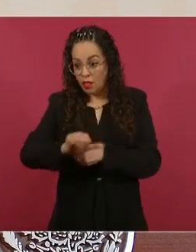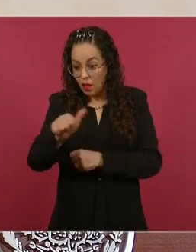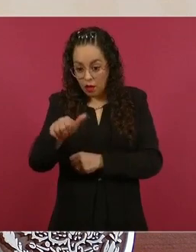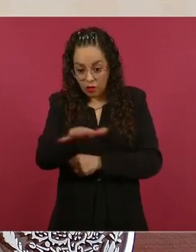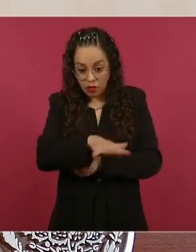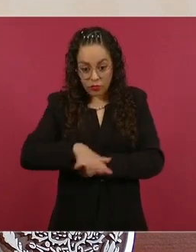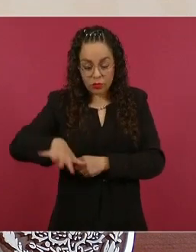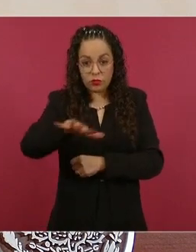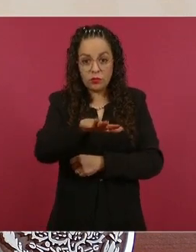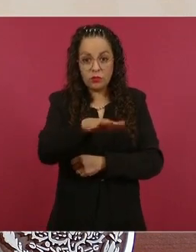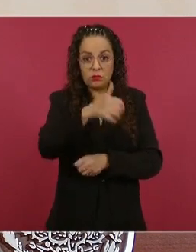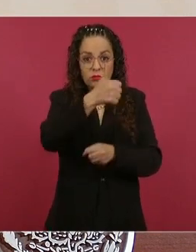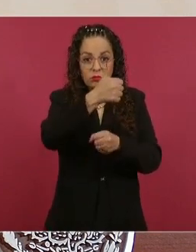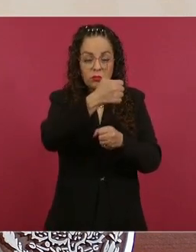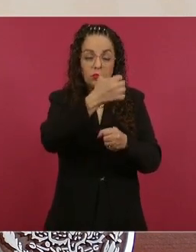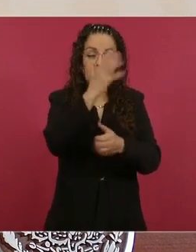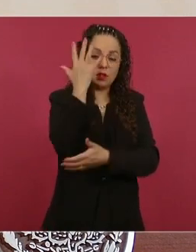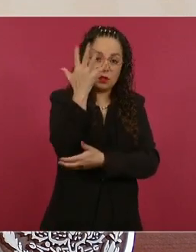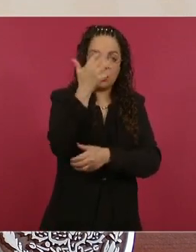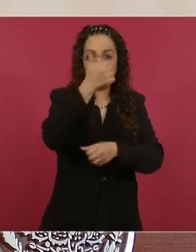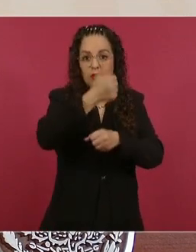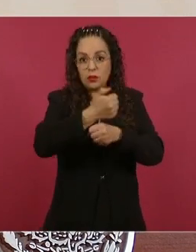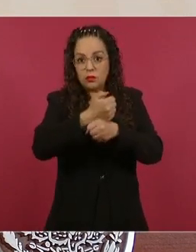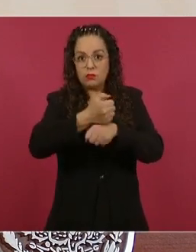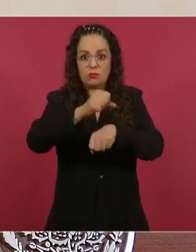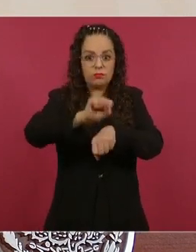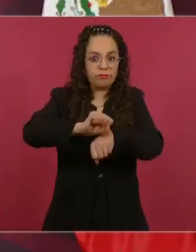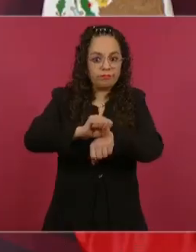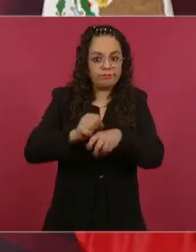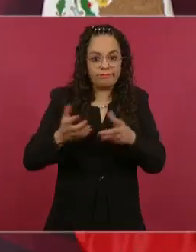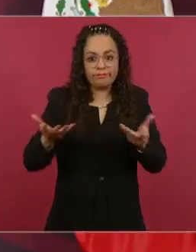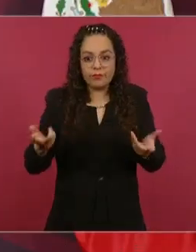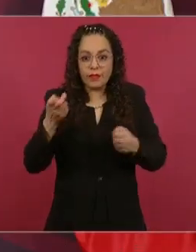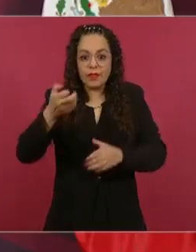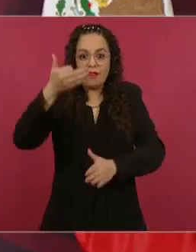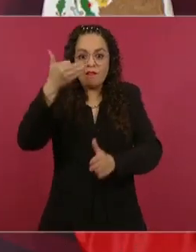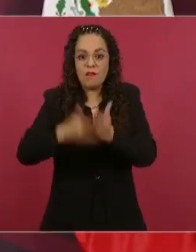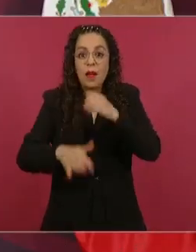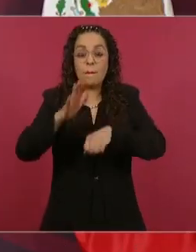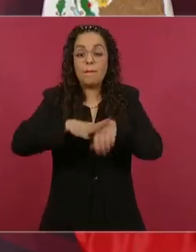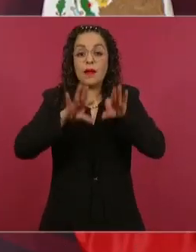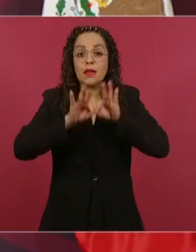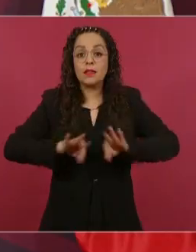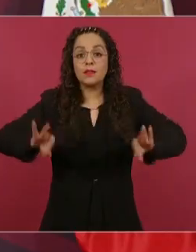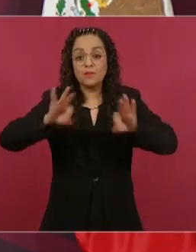más importante que hay, la educación básica.